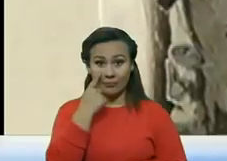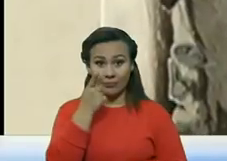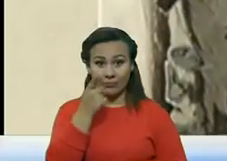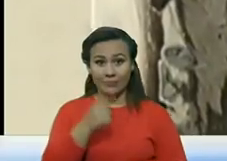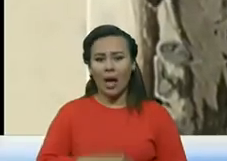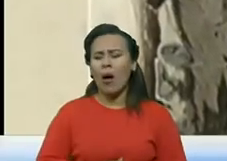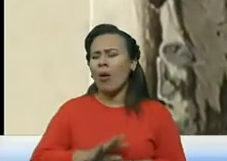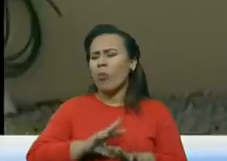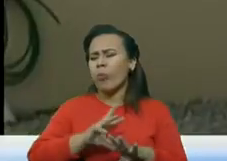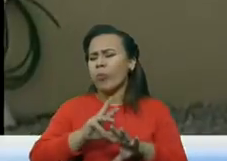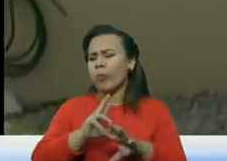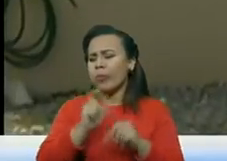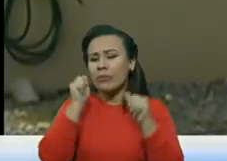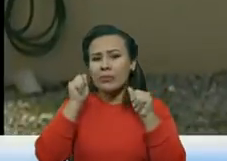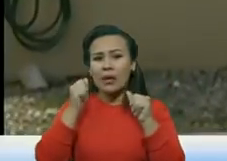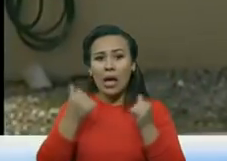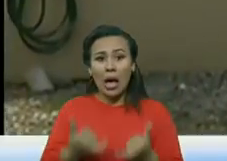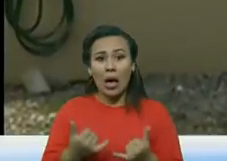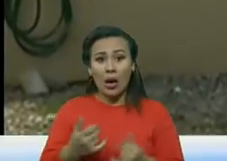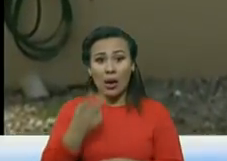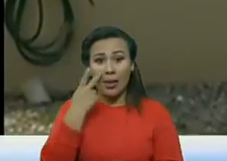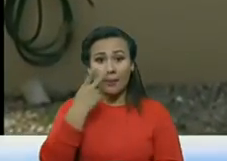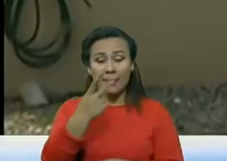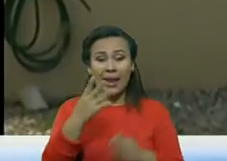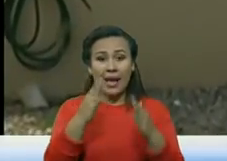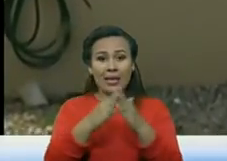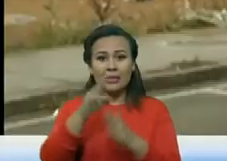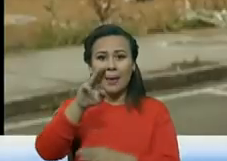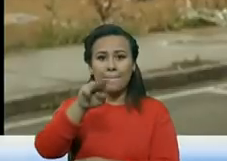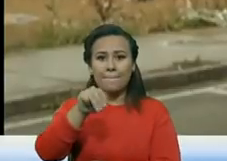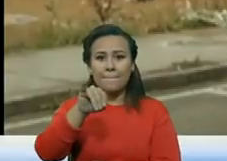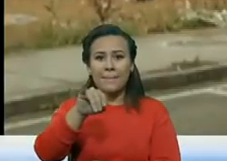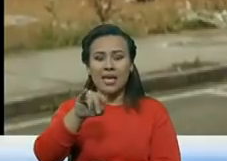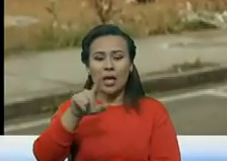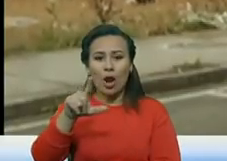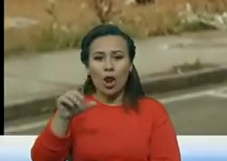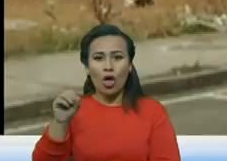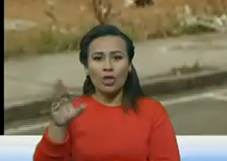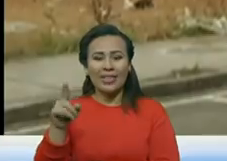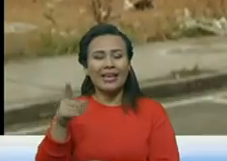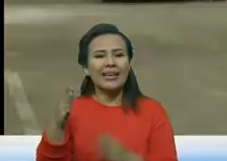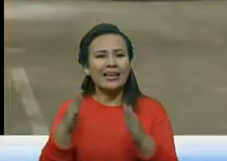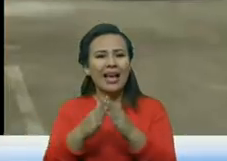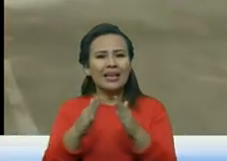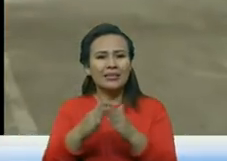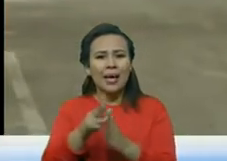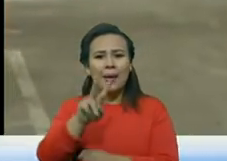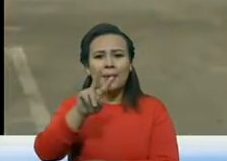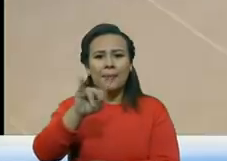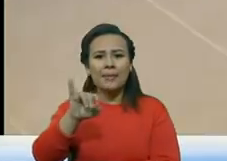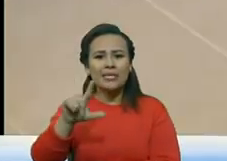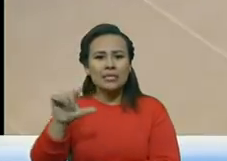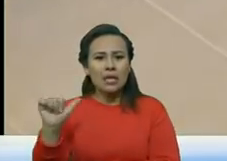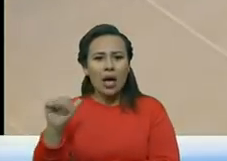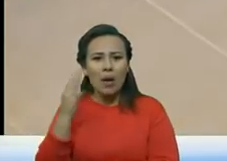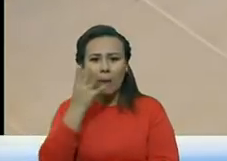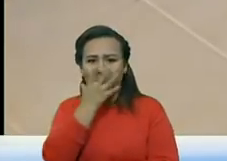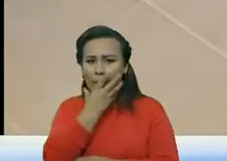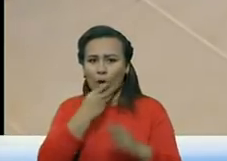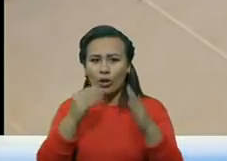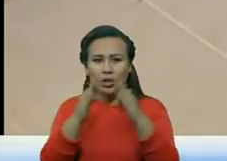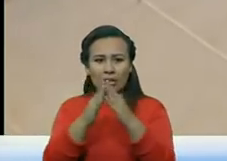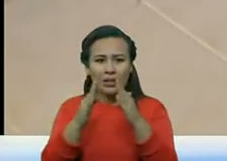La delincuencia no da tregua y en esta ocasión fue esta vivienda ubicada en Villa Bonita, cerca de la vía Daule, el blanco de